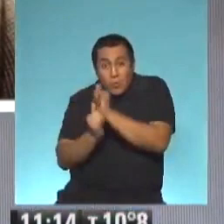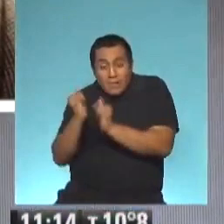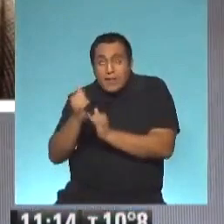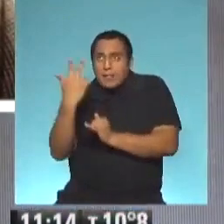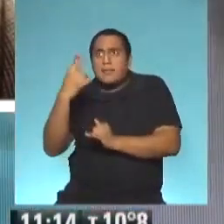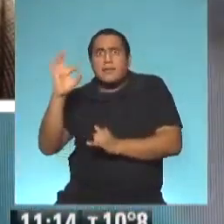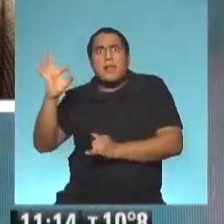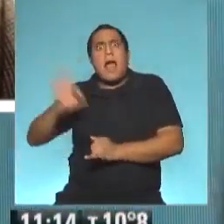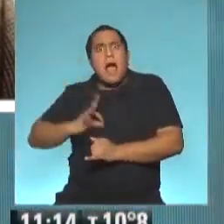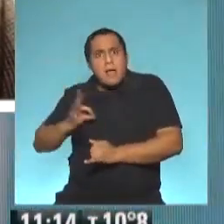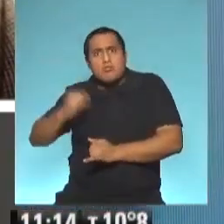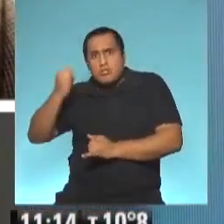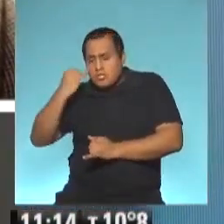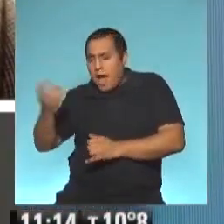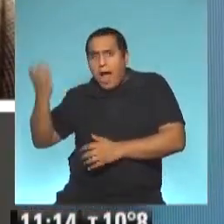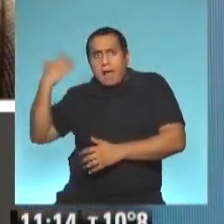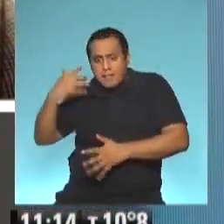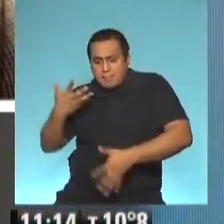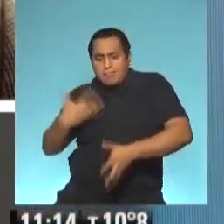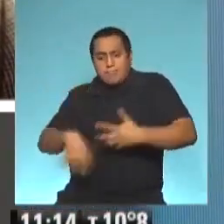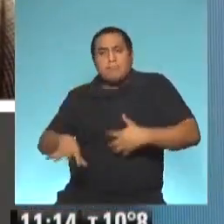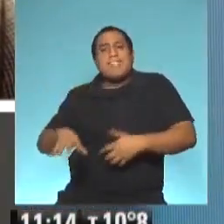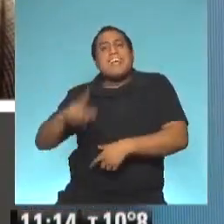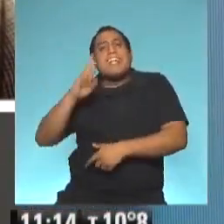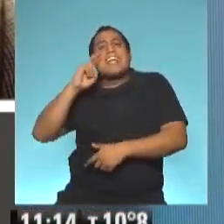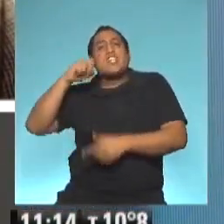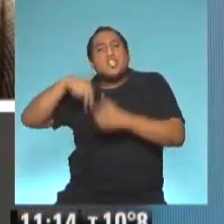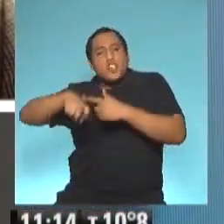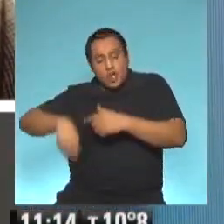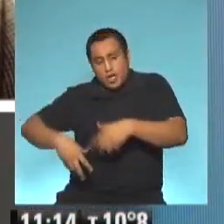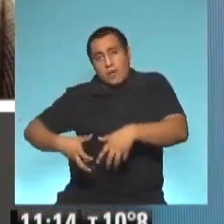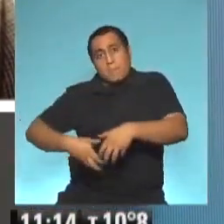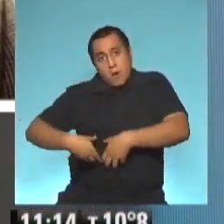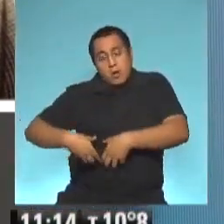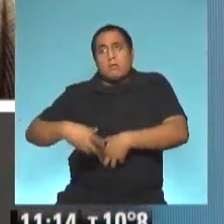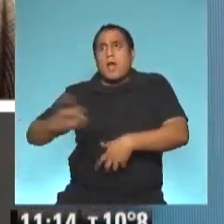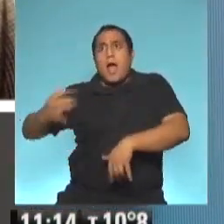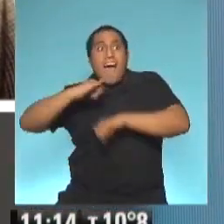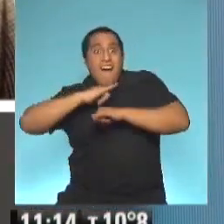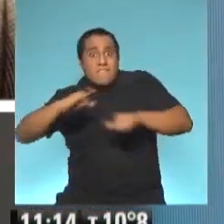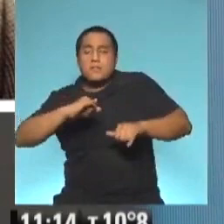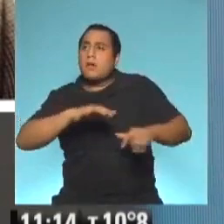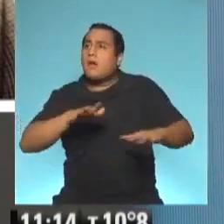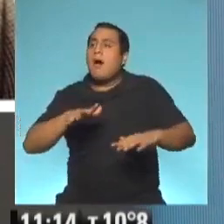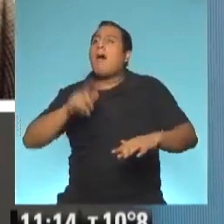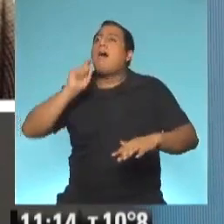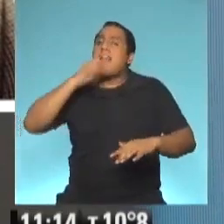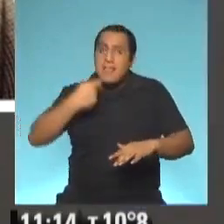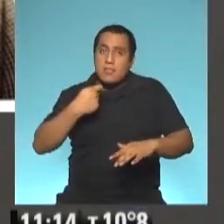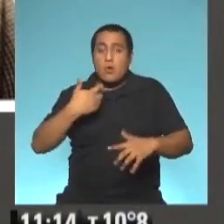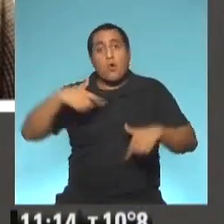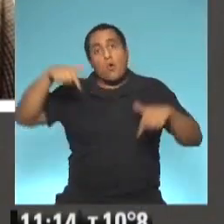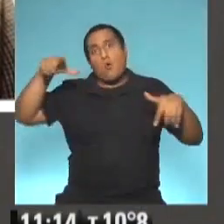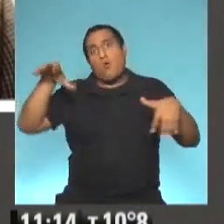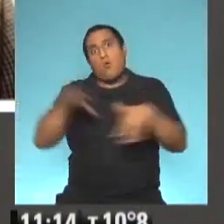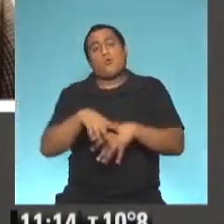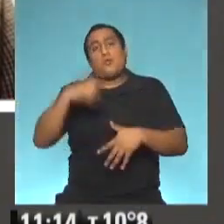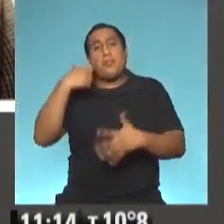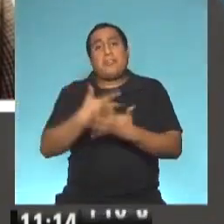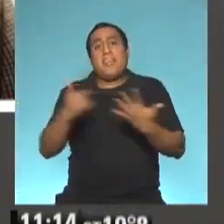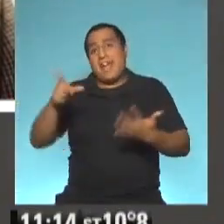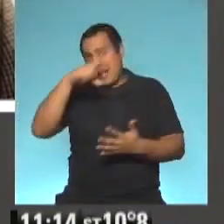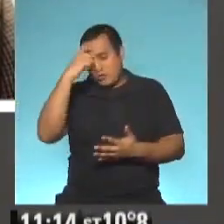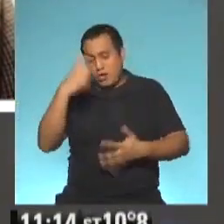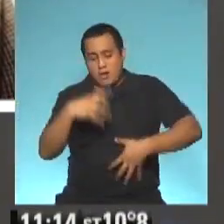un trasplante renal, son mensajes muy lindos. Justamente ahora, en el Día Nacional